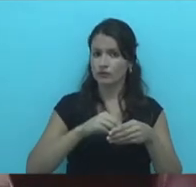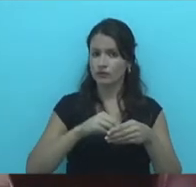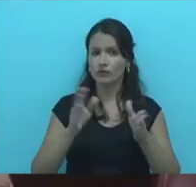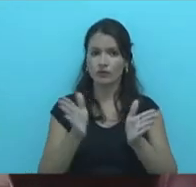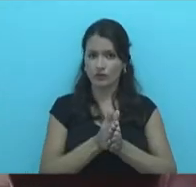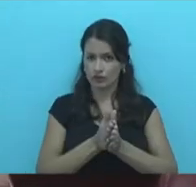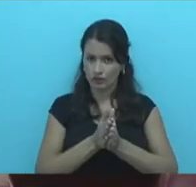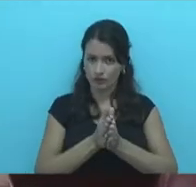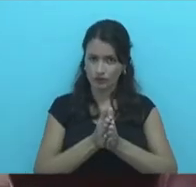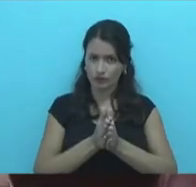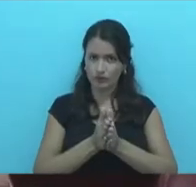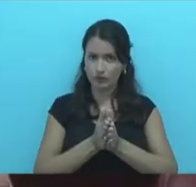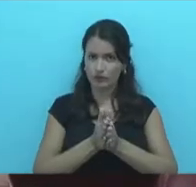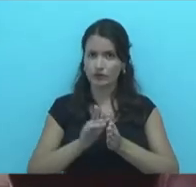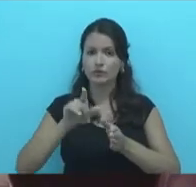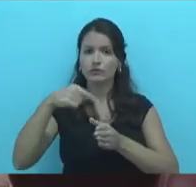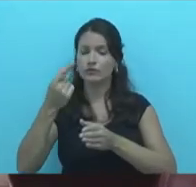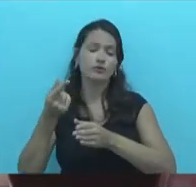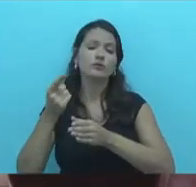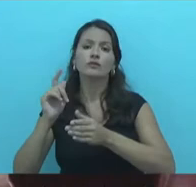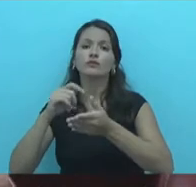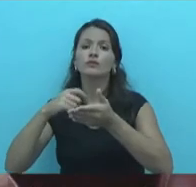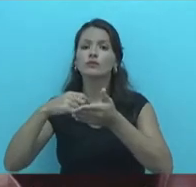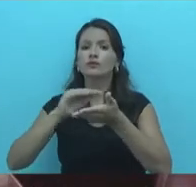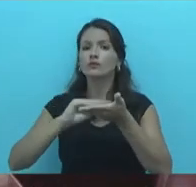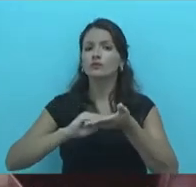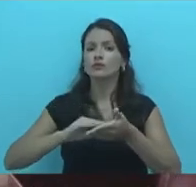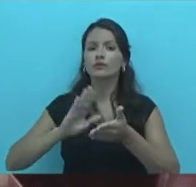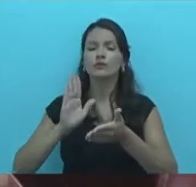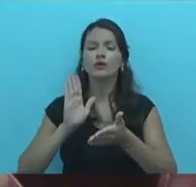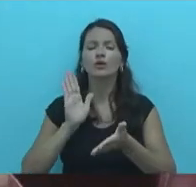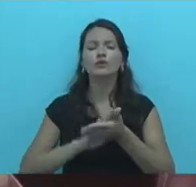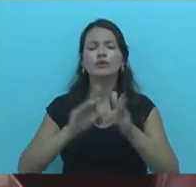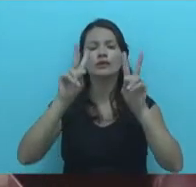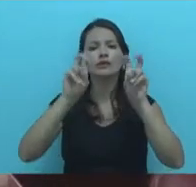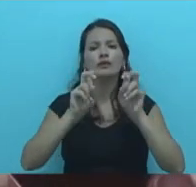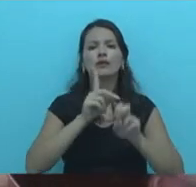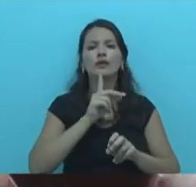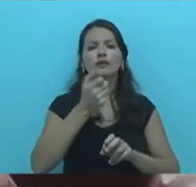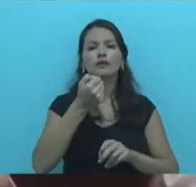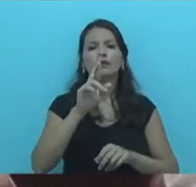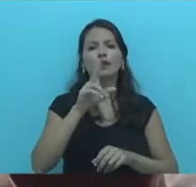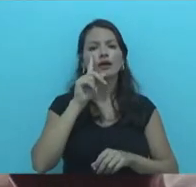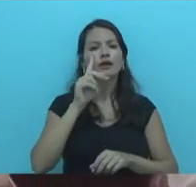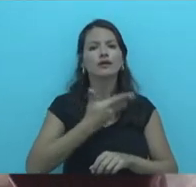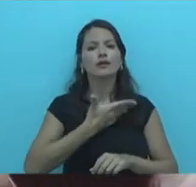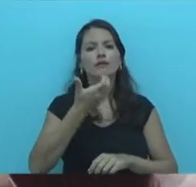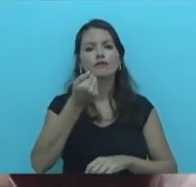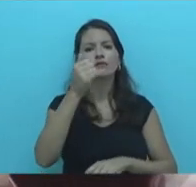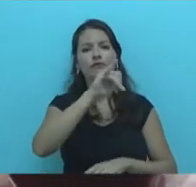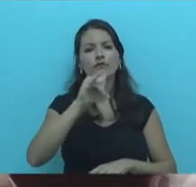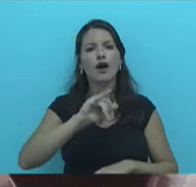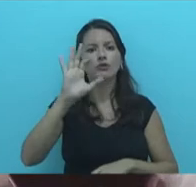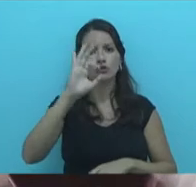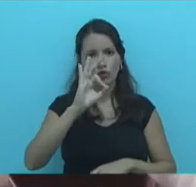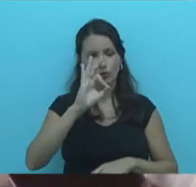autores de muchos proyectos que hacen referencia a los tarifazos. Me acompañan con la firma en